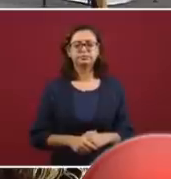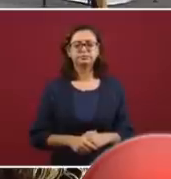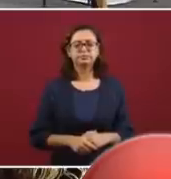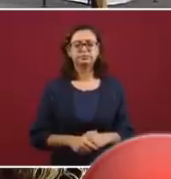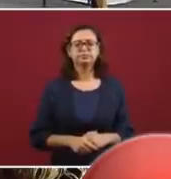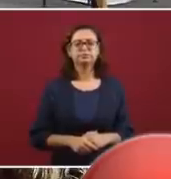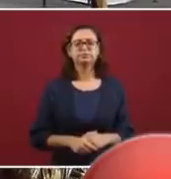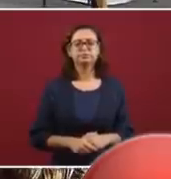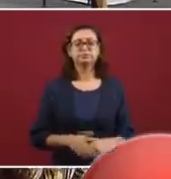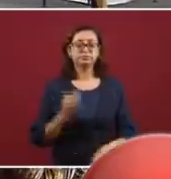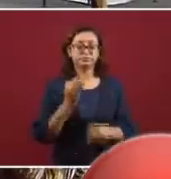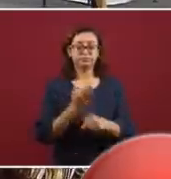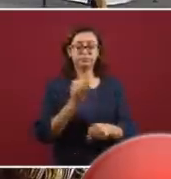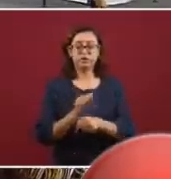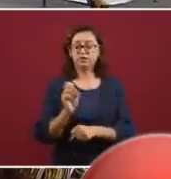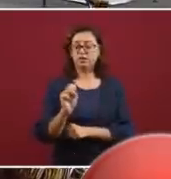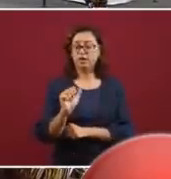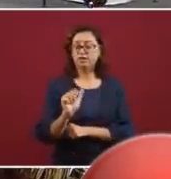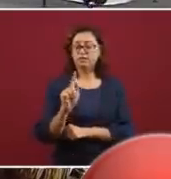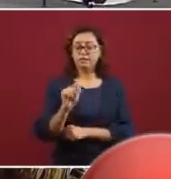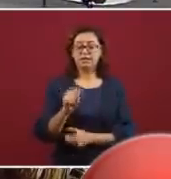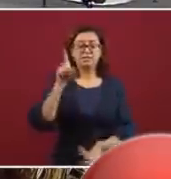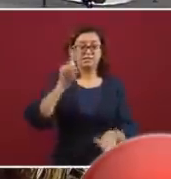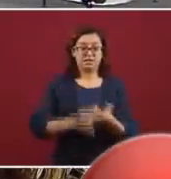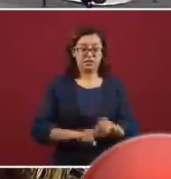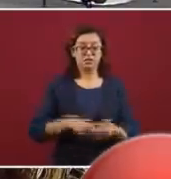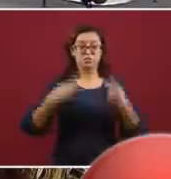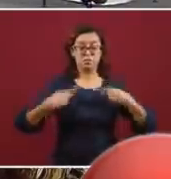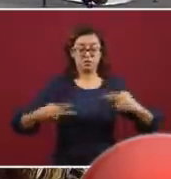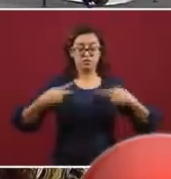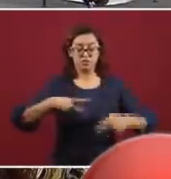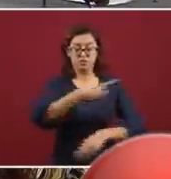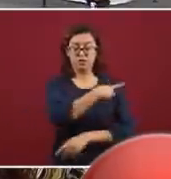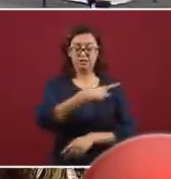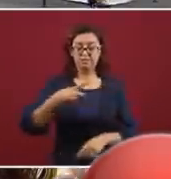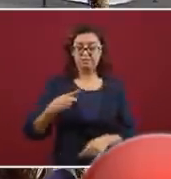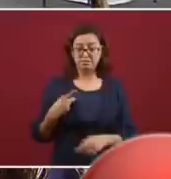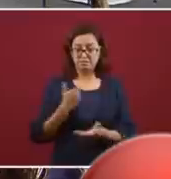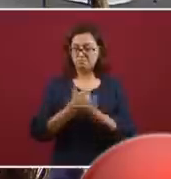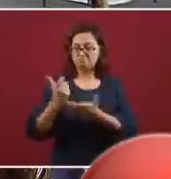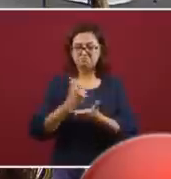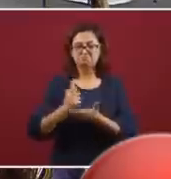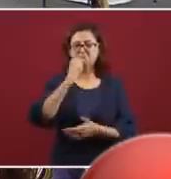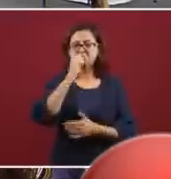Esta es la cartera que actualmente tiene el Servicio de Administración Tributaria. Un monto de